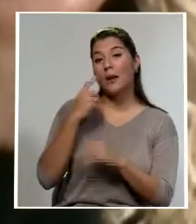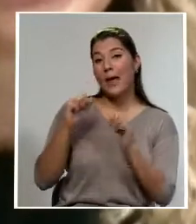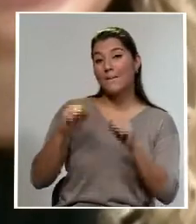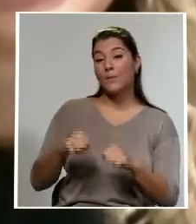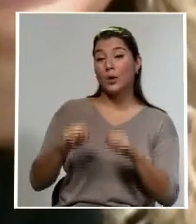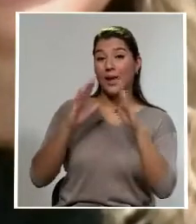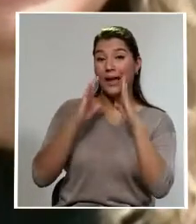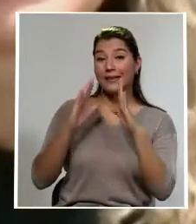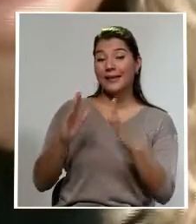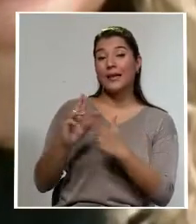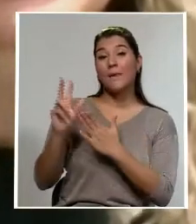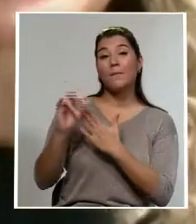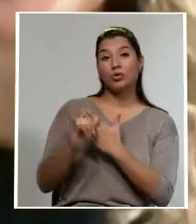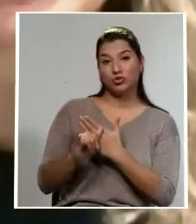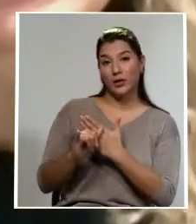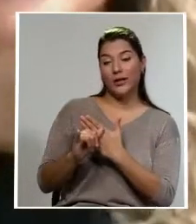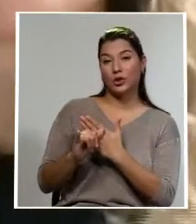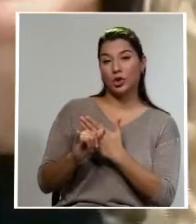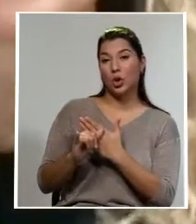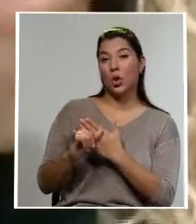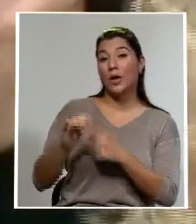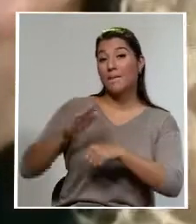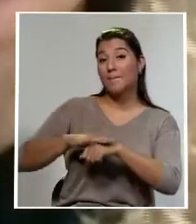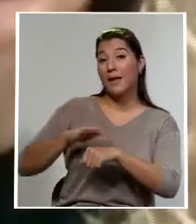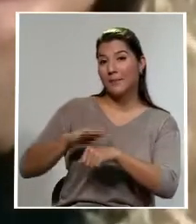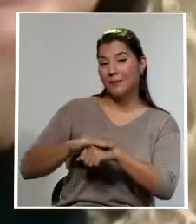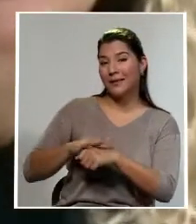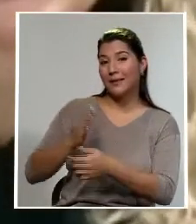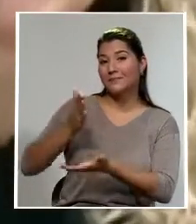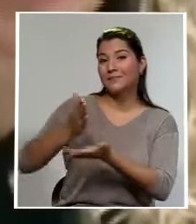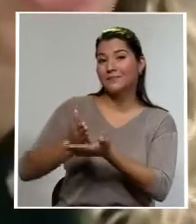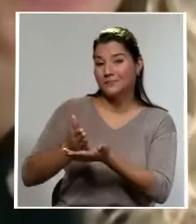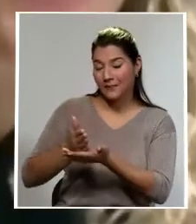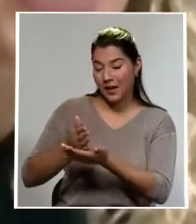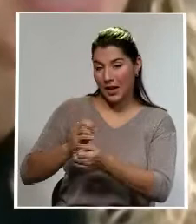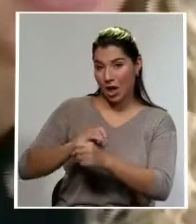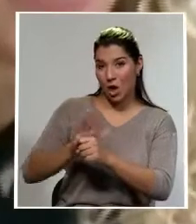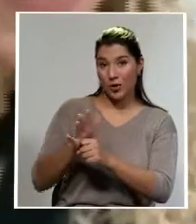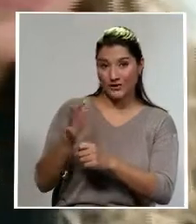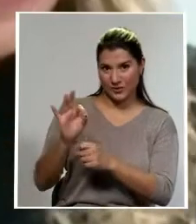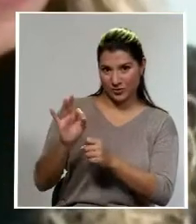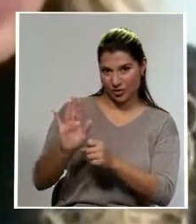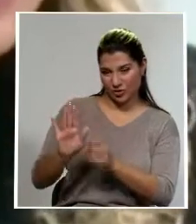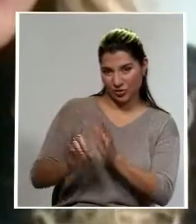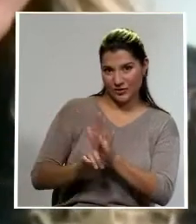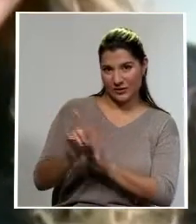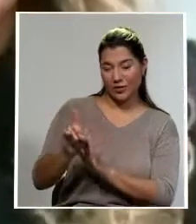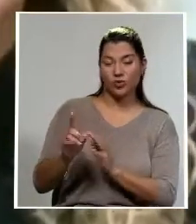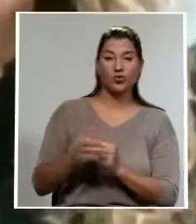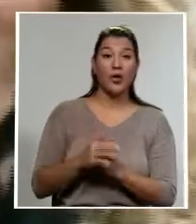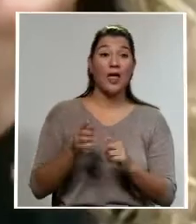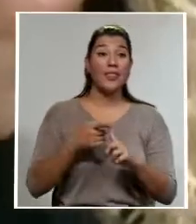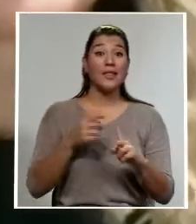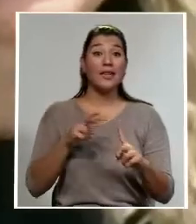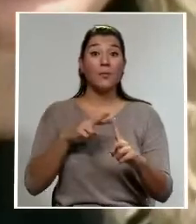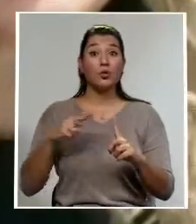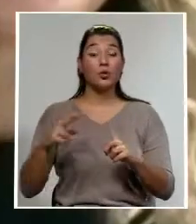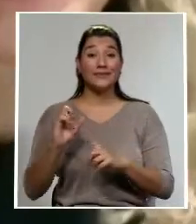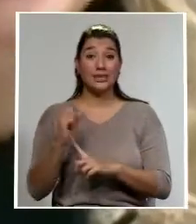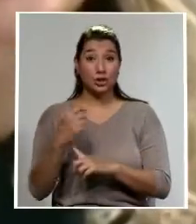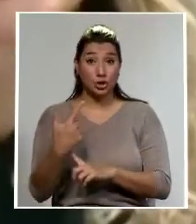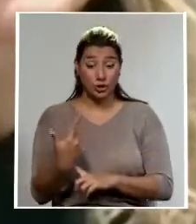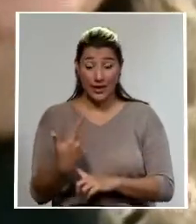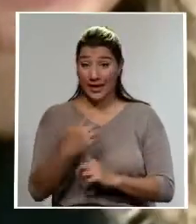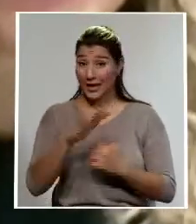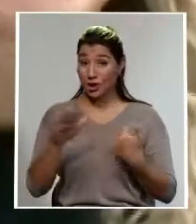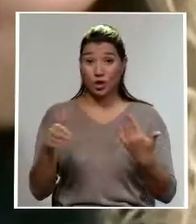proyectos que vengan a ayudar al combate contra el COVID, ¿verdad? Como les decía, en la parte social, todo lo que venga a mitigar el